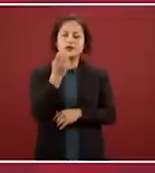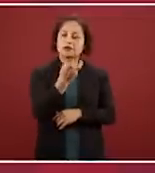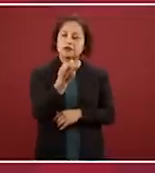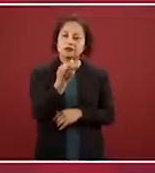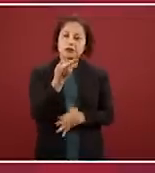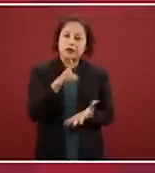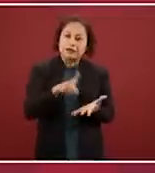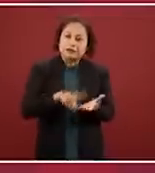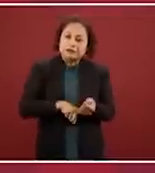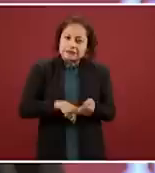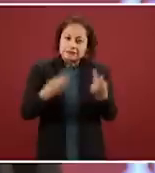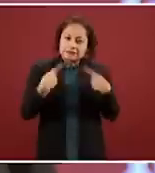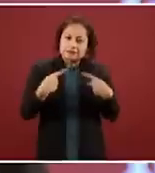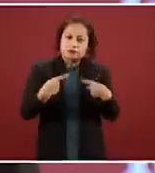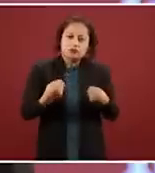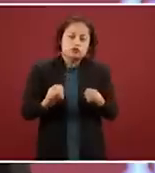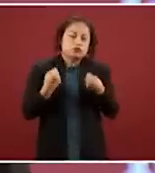muy poderosa.